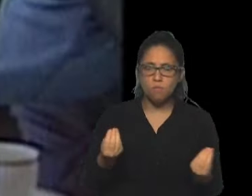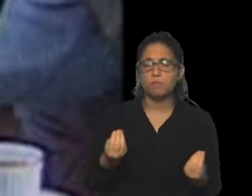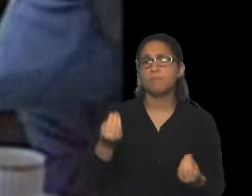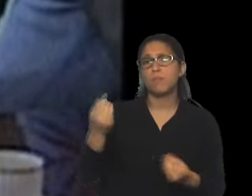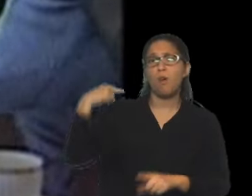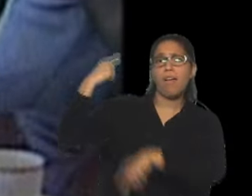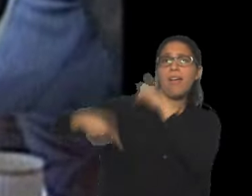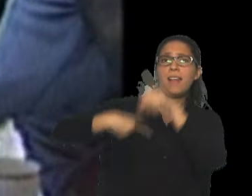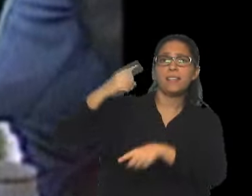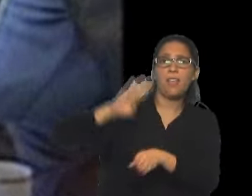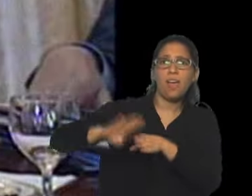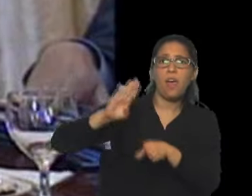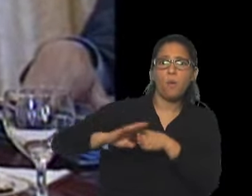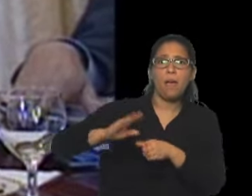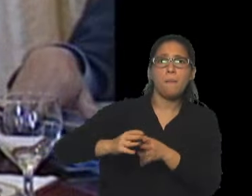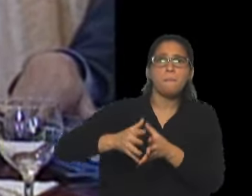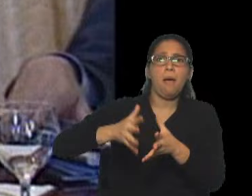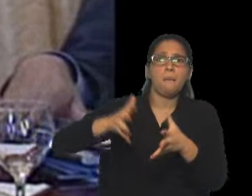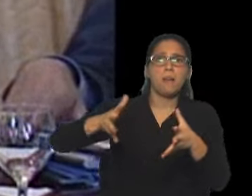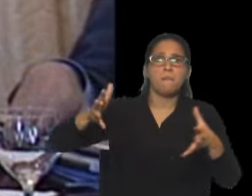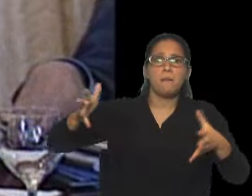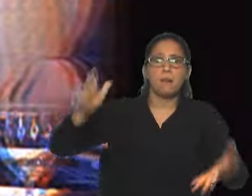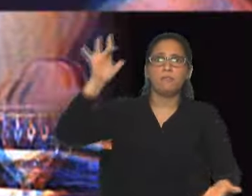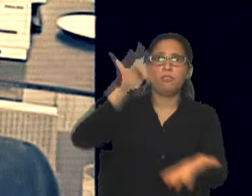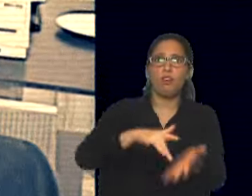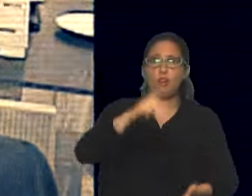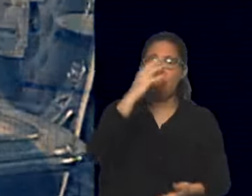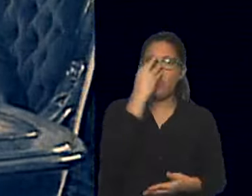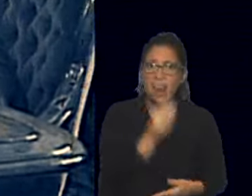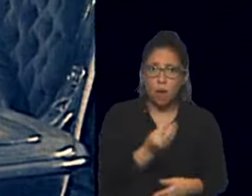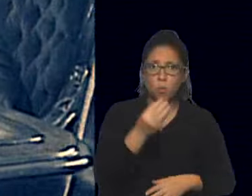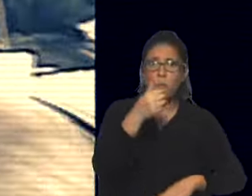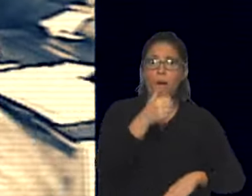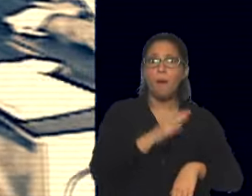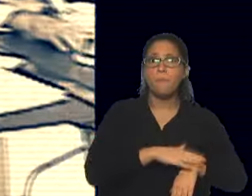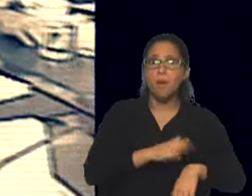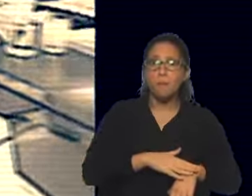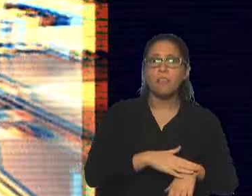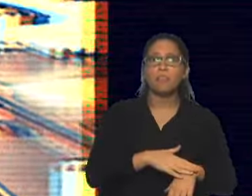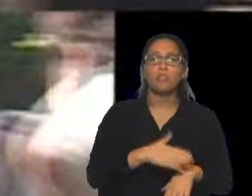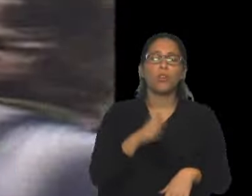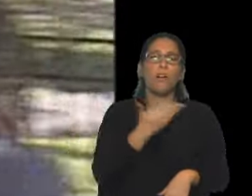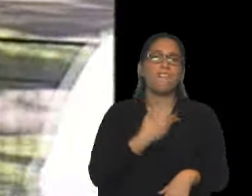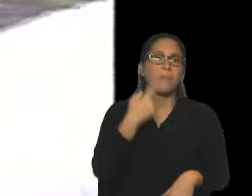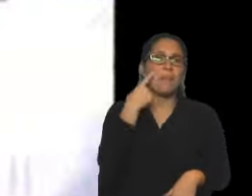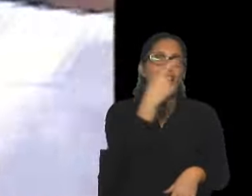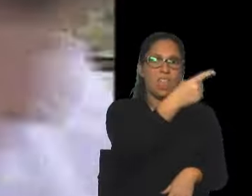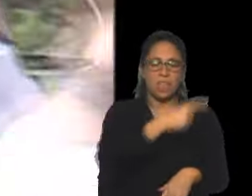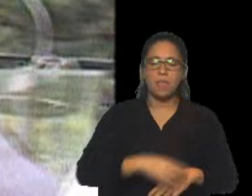deuda se multiplicó. Llegaría el turno de la Rúa con el blindaje del Fondo Monetario